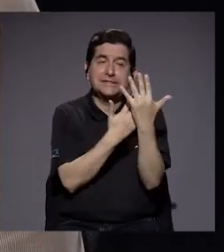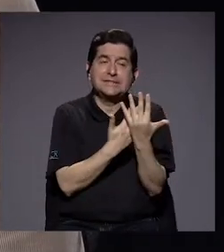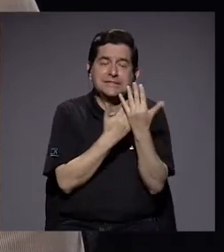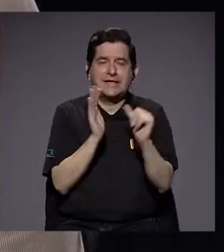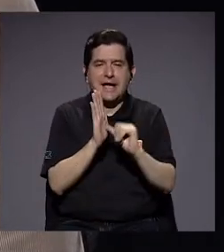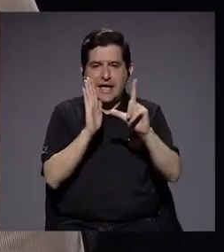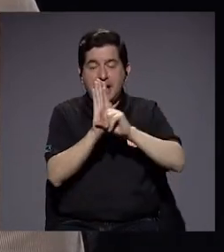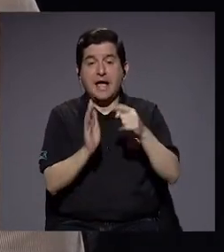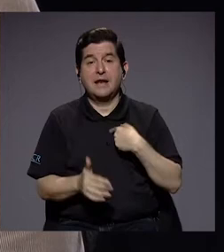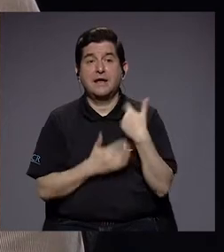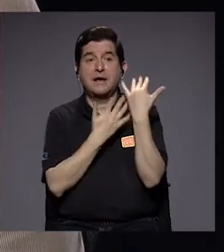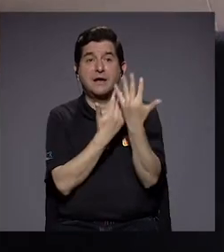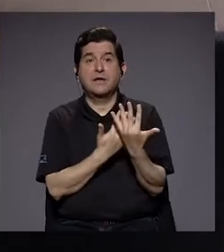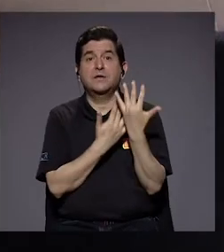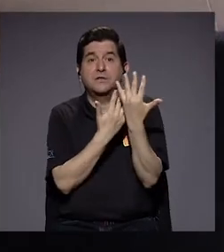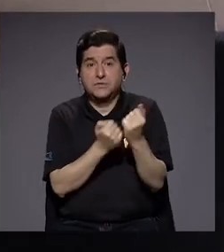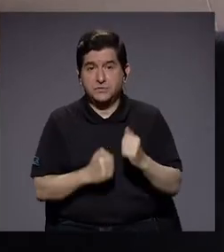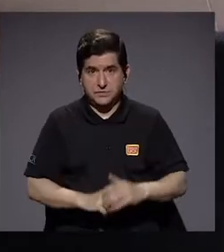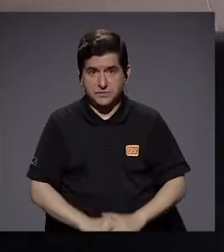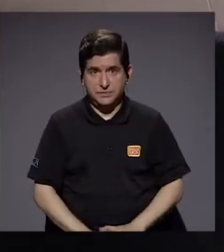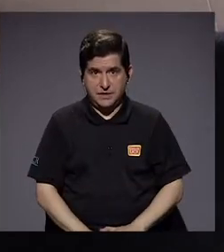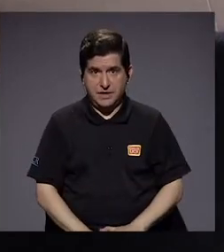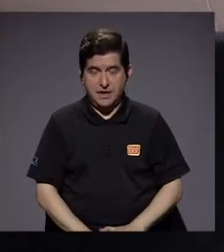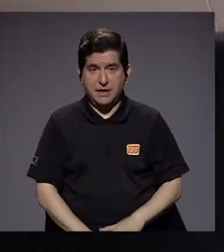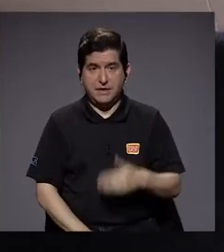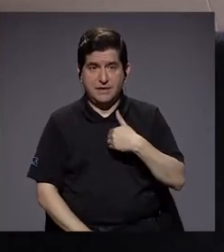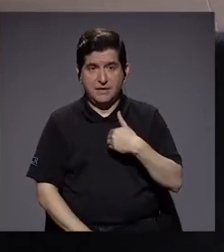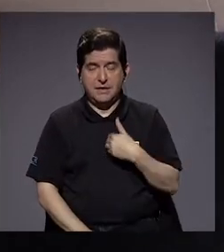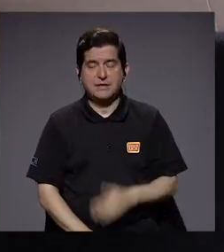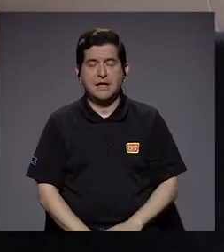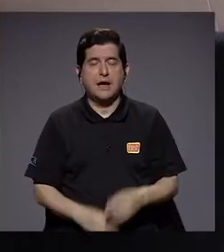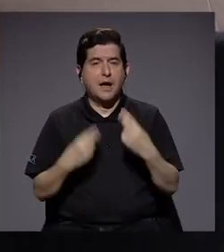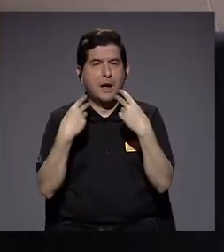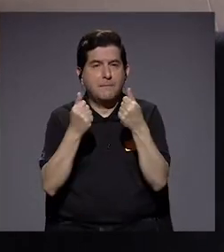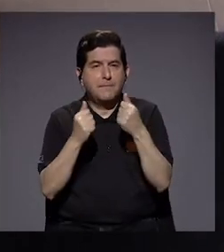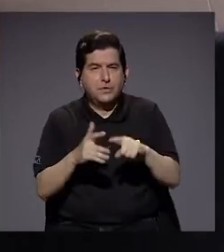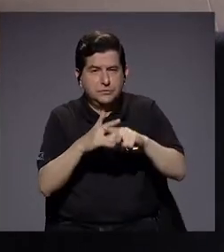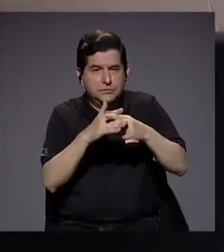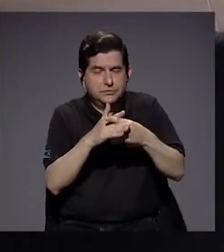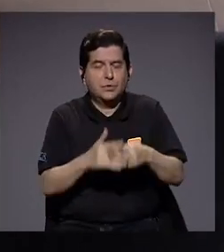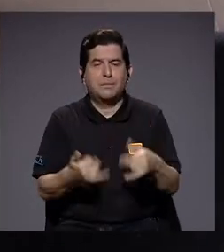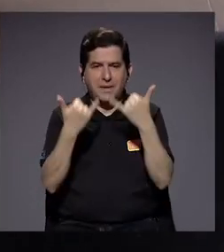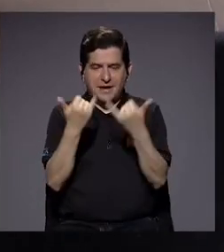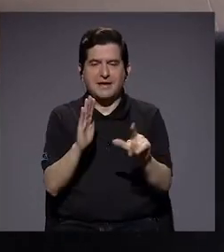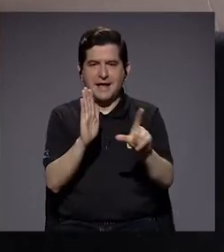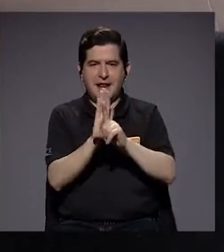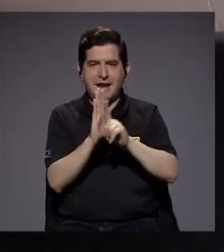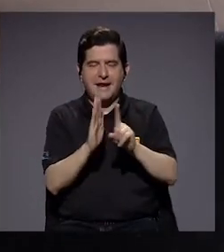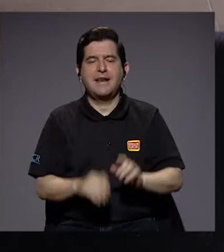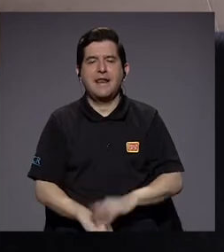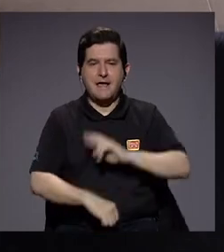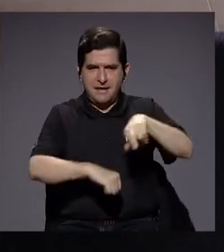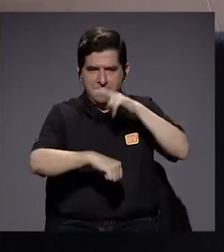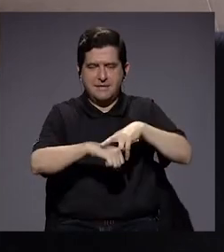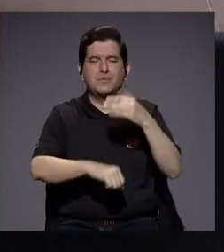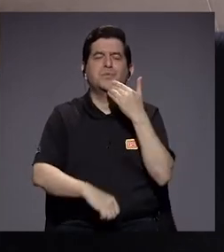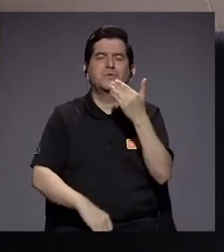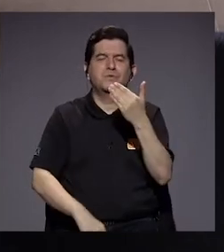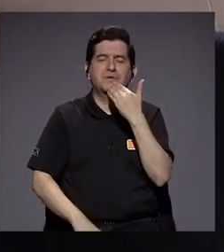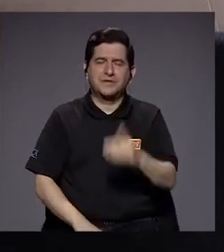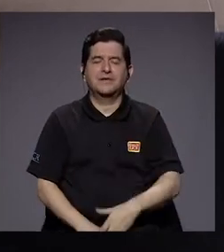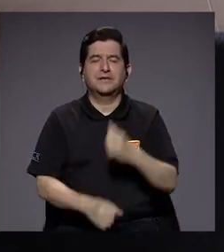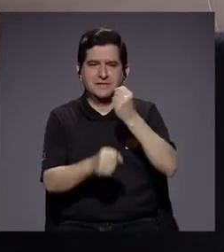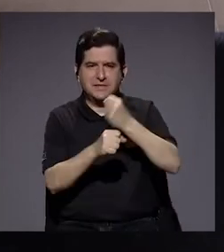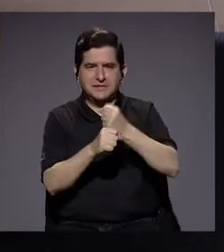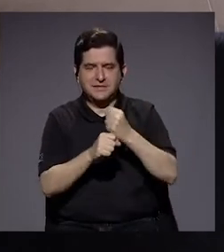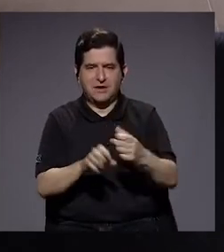Asamblea Legislativa y espero que tenga un abrebocas muy pronto para que sea ley de la República. Así que le doy ese agradecimiento porque